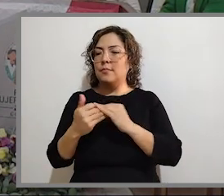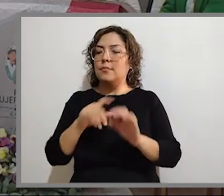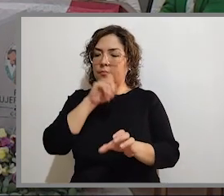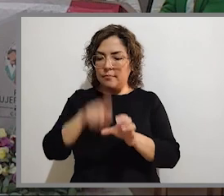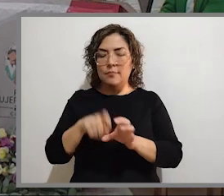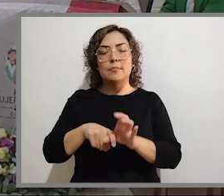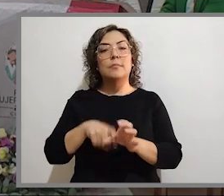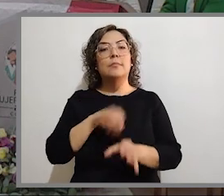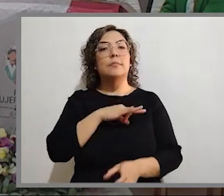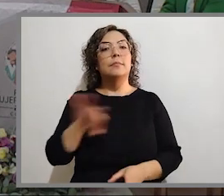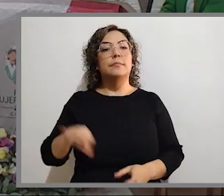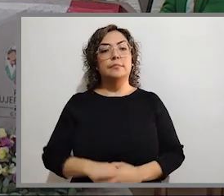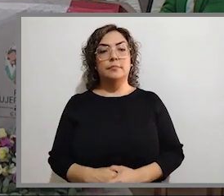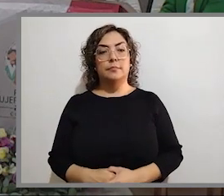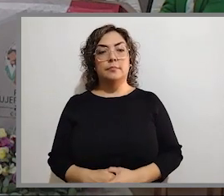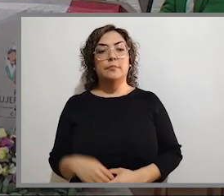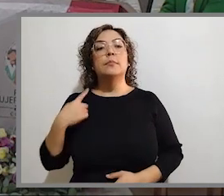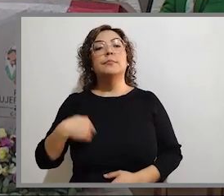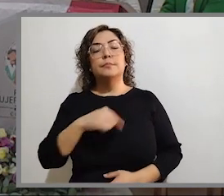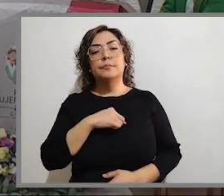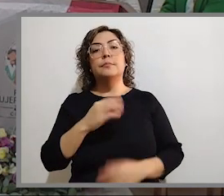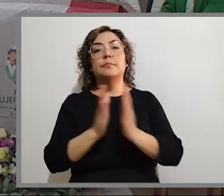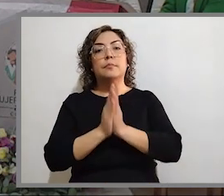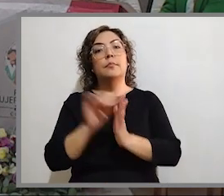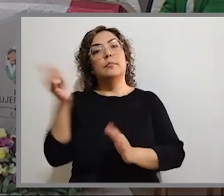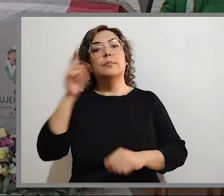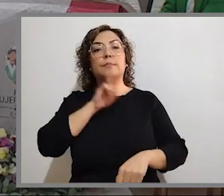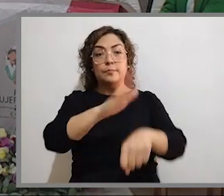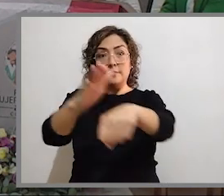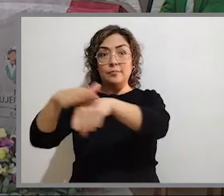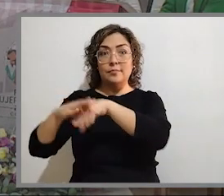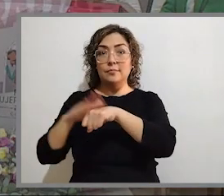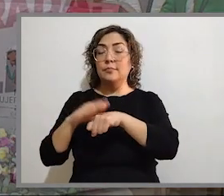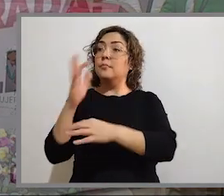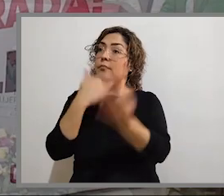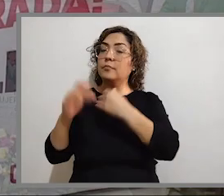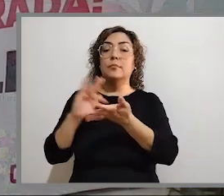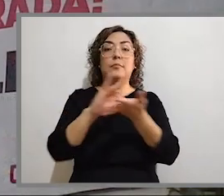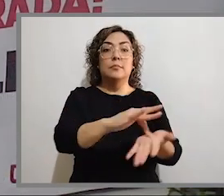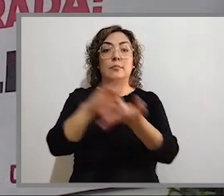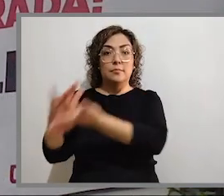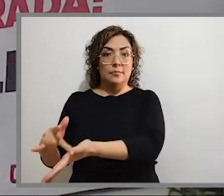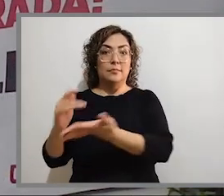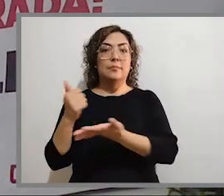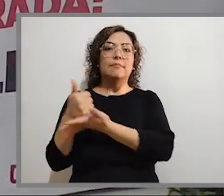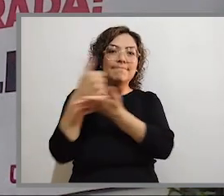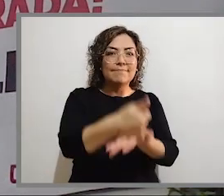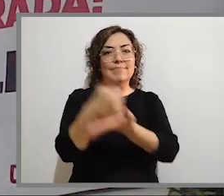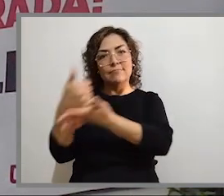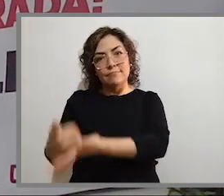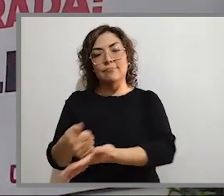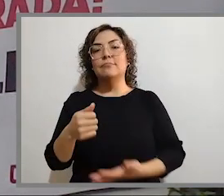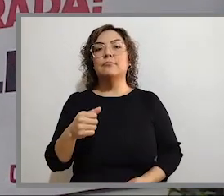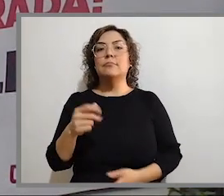voz y puedan hacer este intercambio de experiencias y ayudarnos unas a las otras. Entonces, nada más esta invitación para